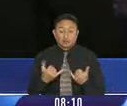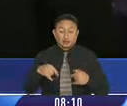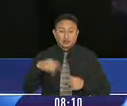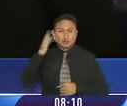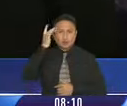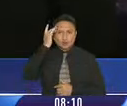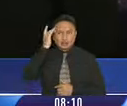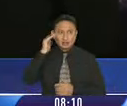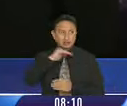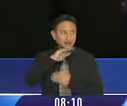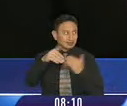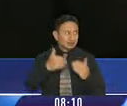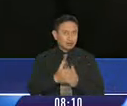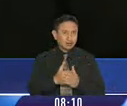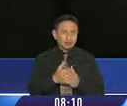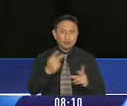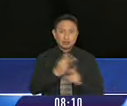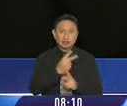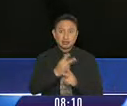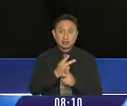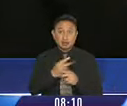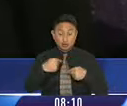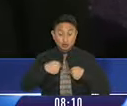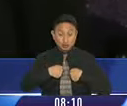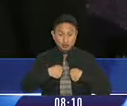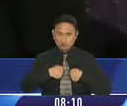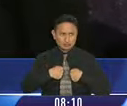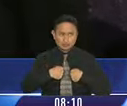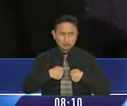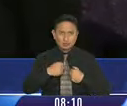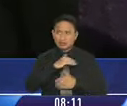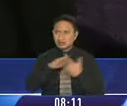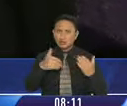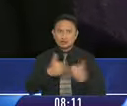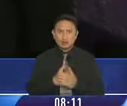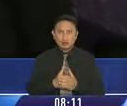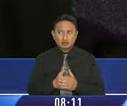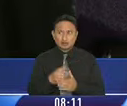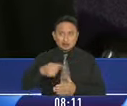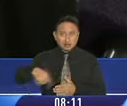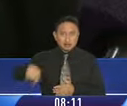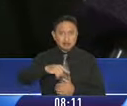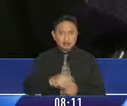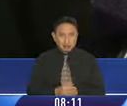por toda la inseguridad, no solo de nosotros. Imagínense la preocupación de